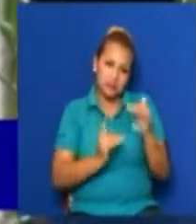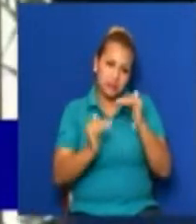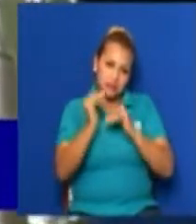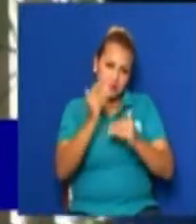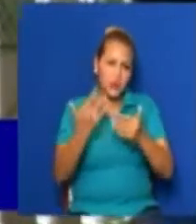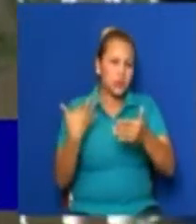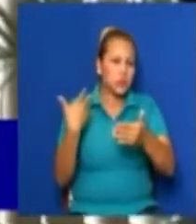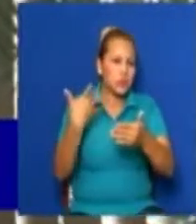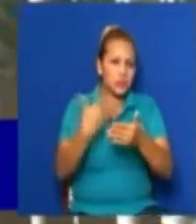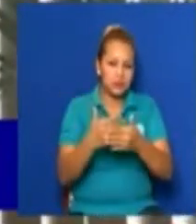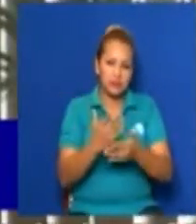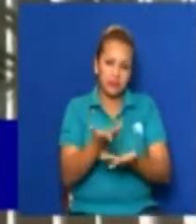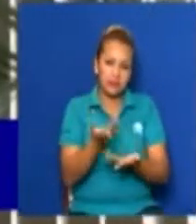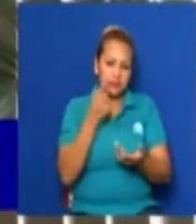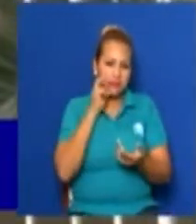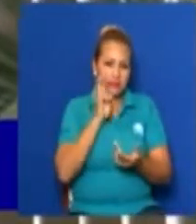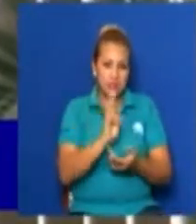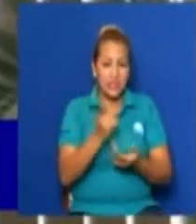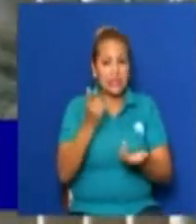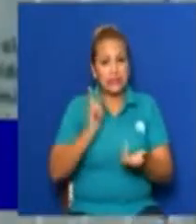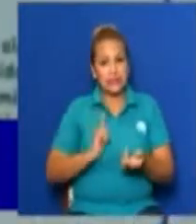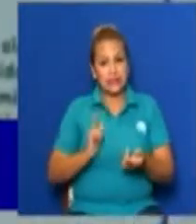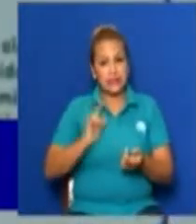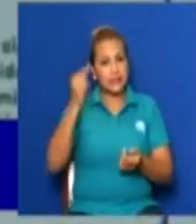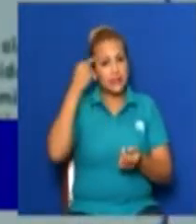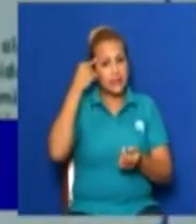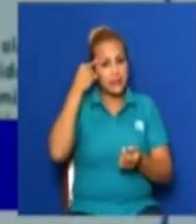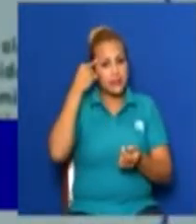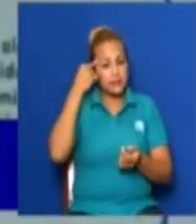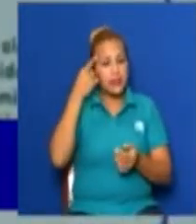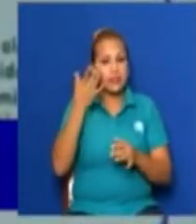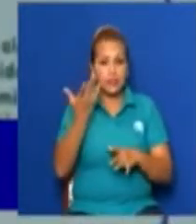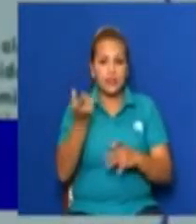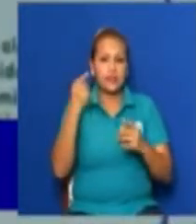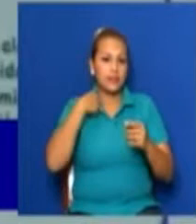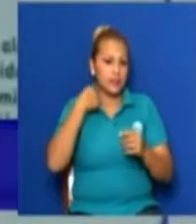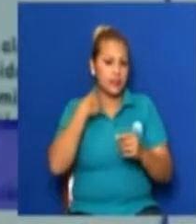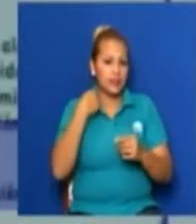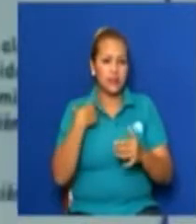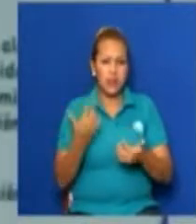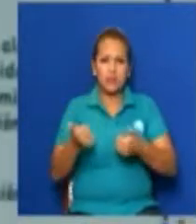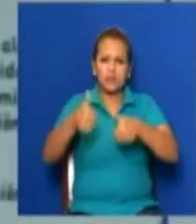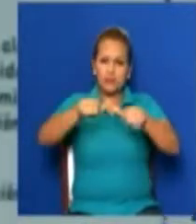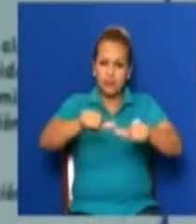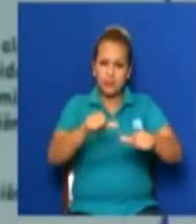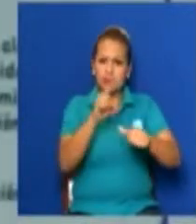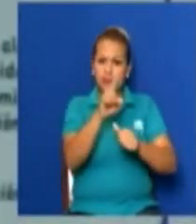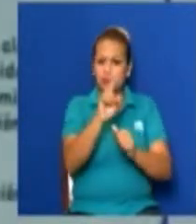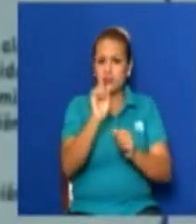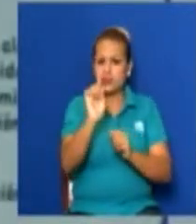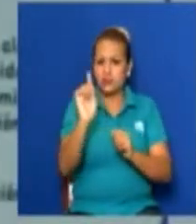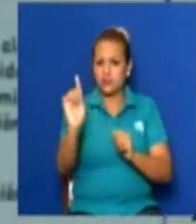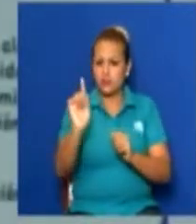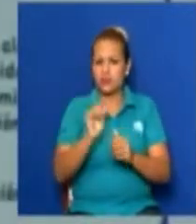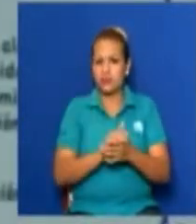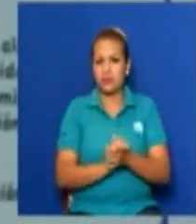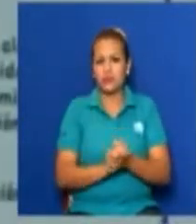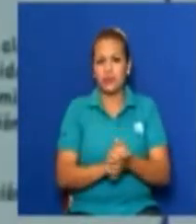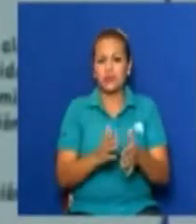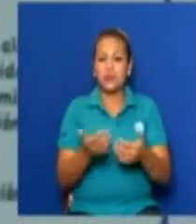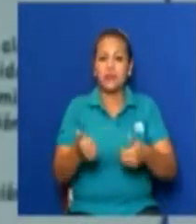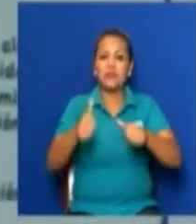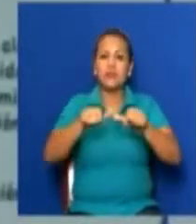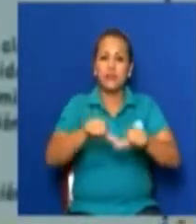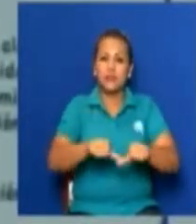convenio tiene que analizarse siempre a la par del convenio 111. El convenio